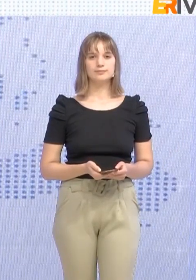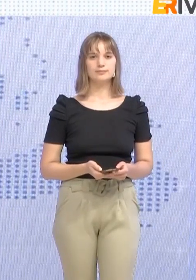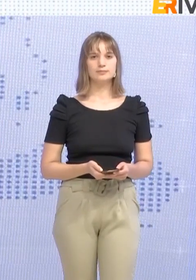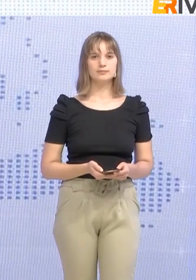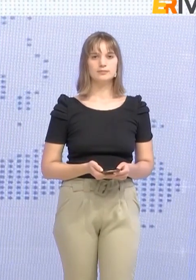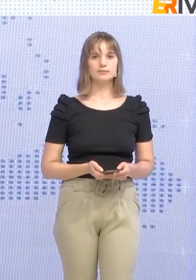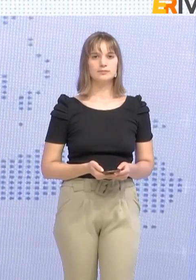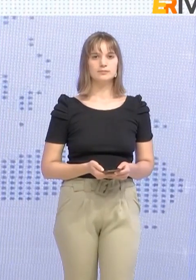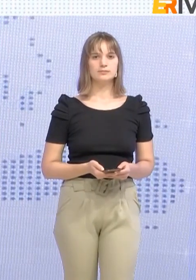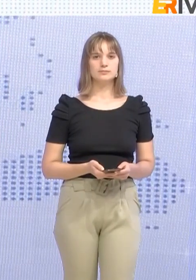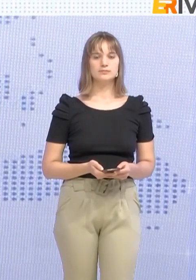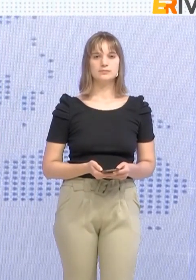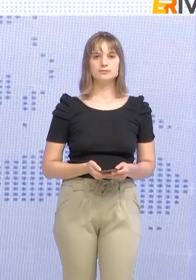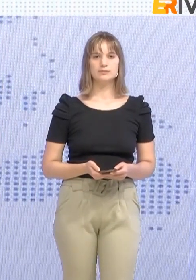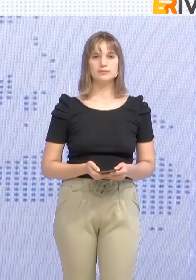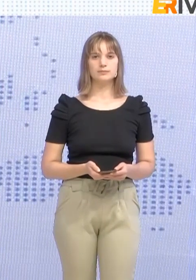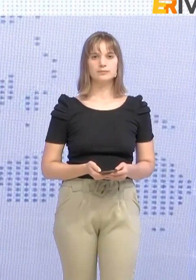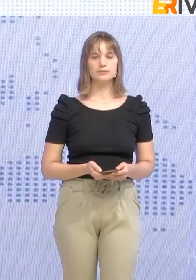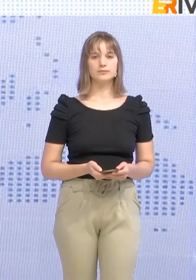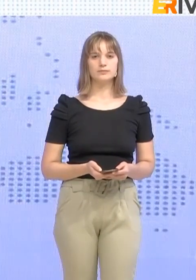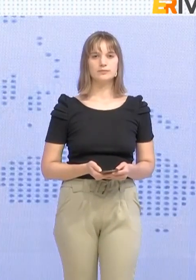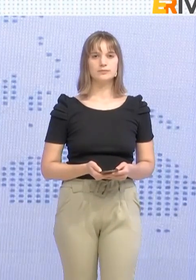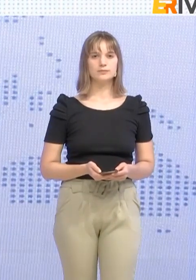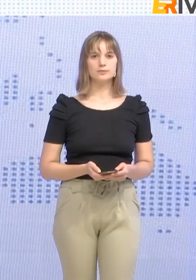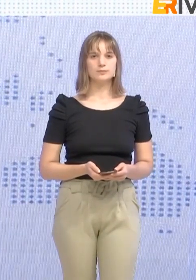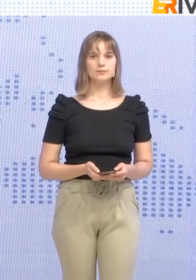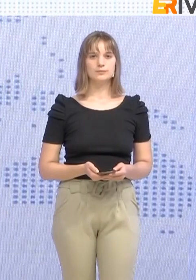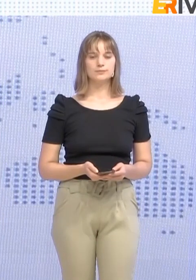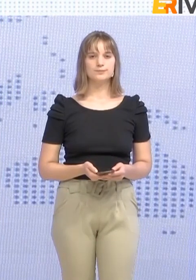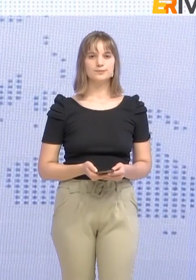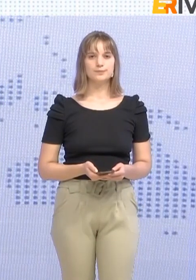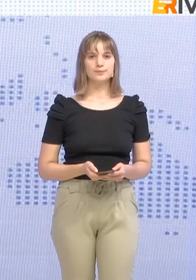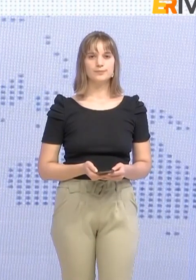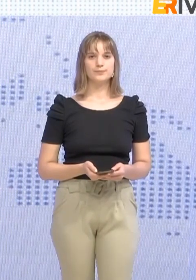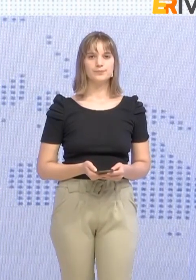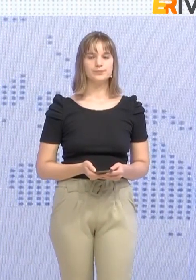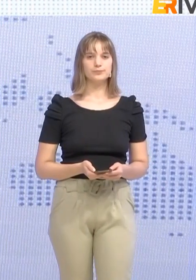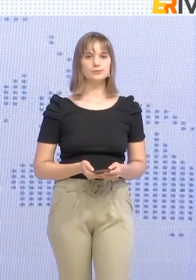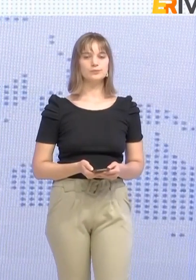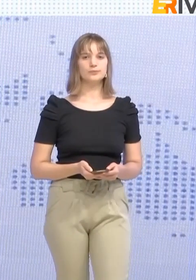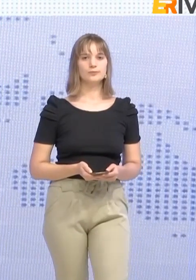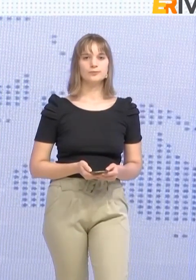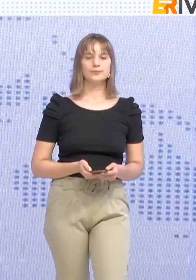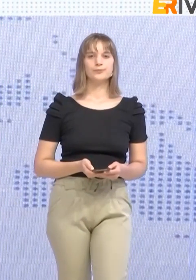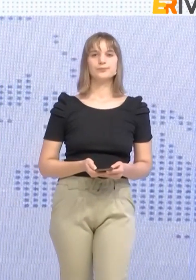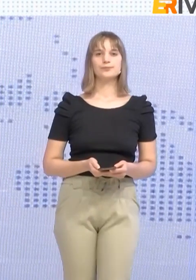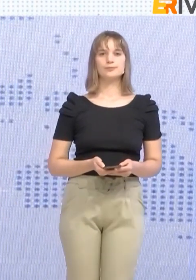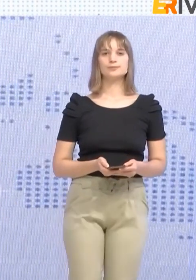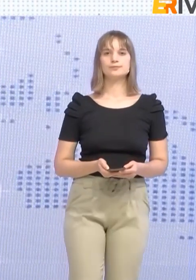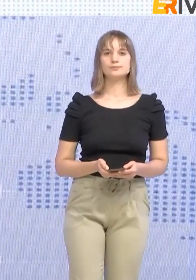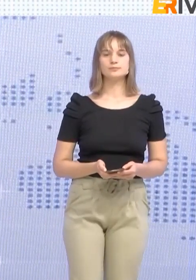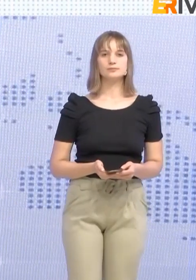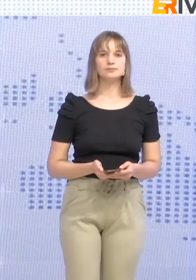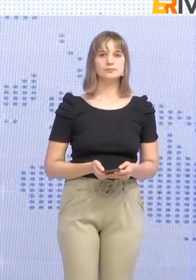sistema financiero y los bancos que dependemos del sistema financiero estamos obligados a tener un sitio que se llama Atención